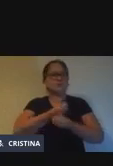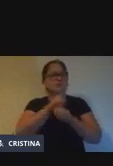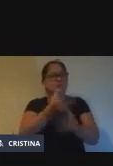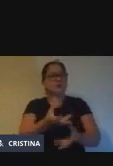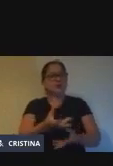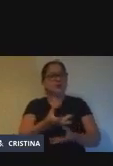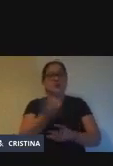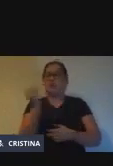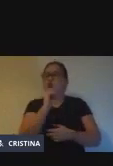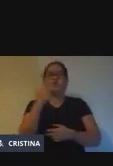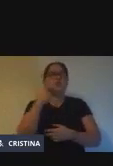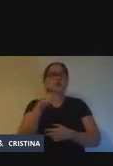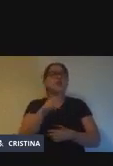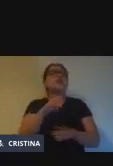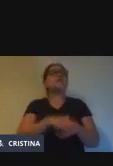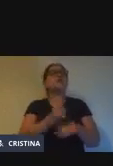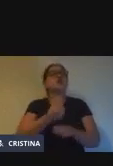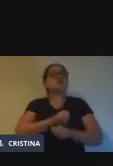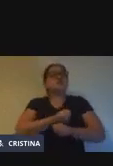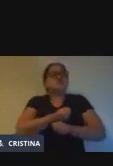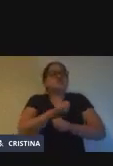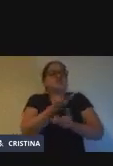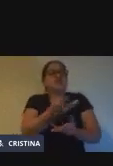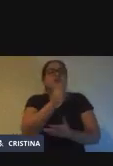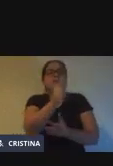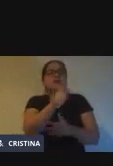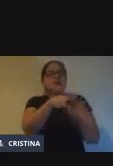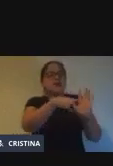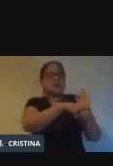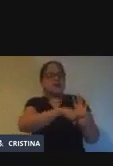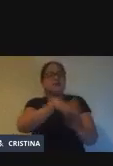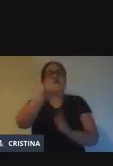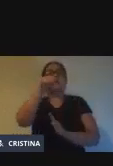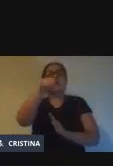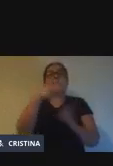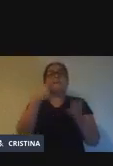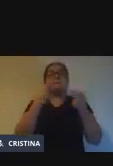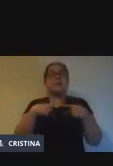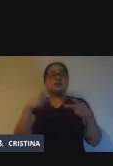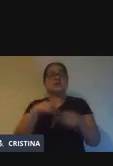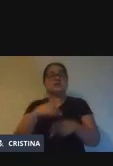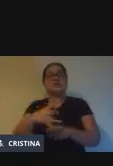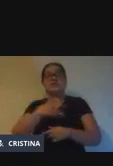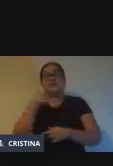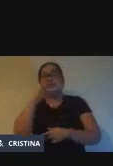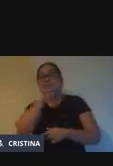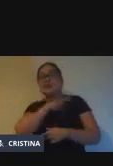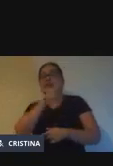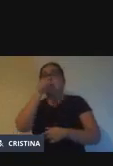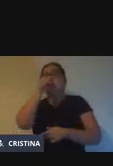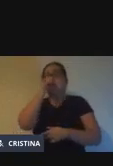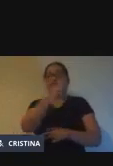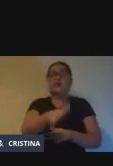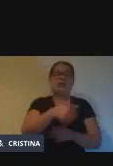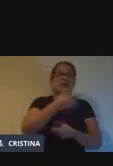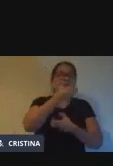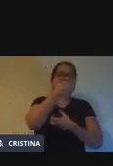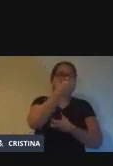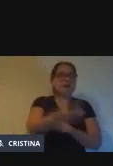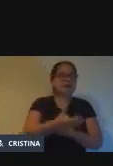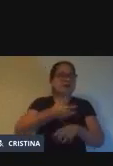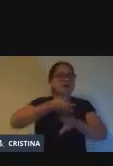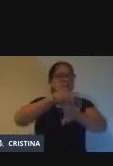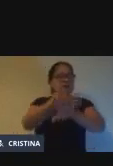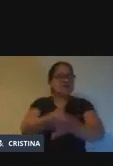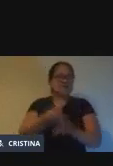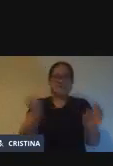son negativos y vamos a lastimar, ¿no? Entonces, son emociones o sentimientos más bien que no pueden ser